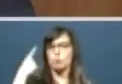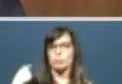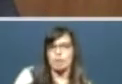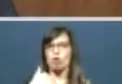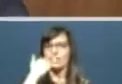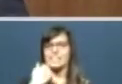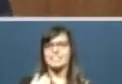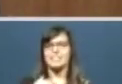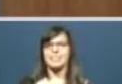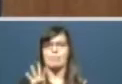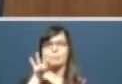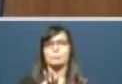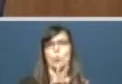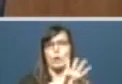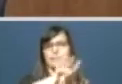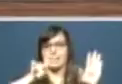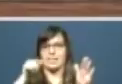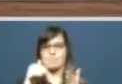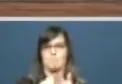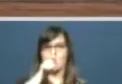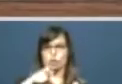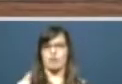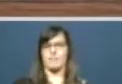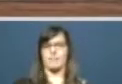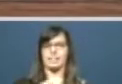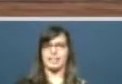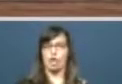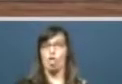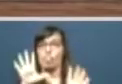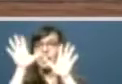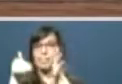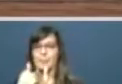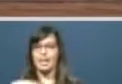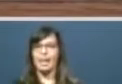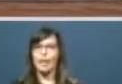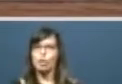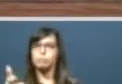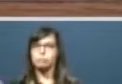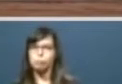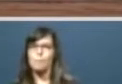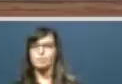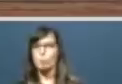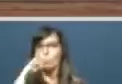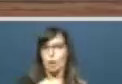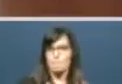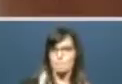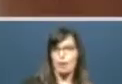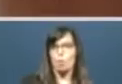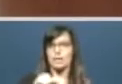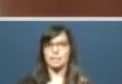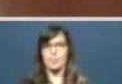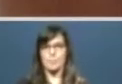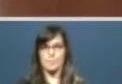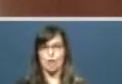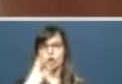ciudadanos de castilla y león' cerca de 10 mil se beneficiaron de incentivos al empleo y al autoempleo casi 3.800